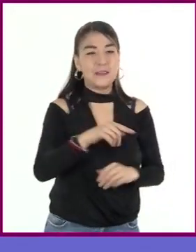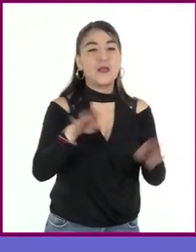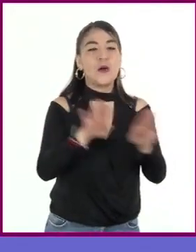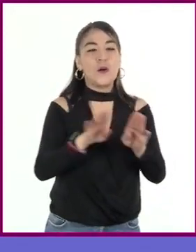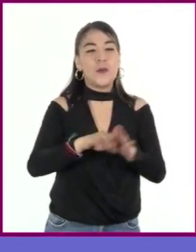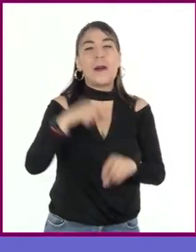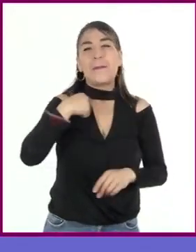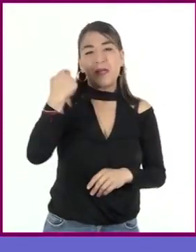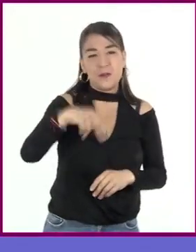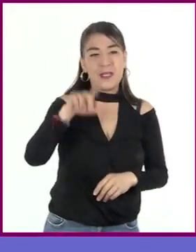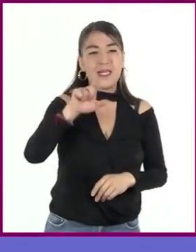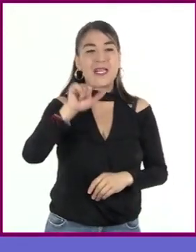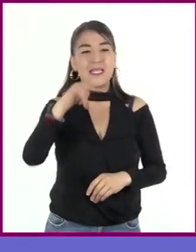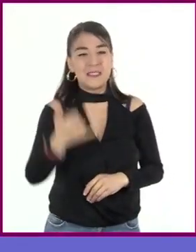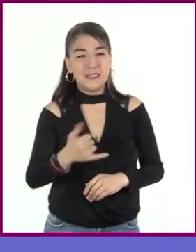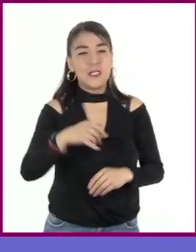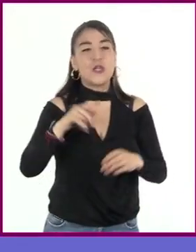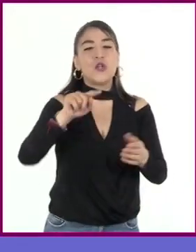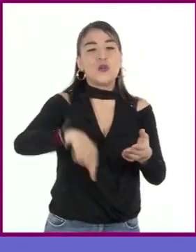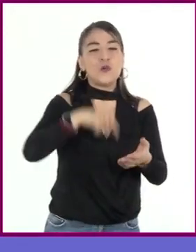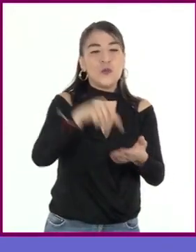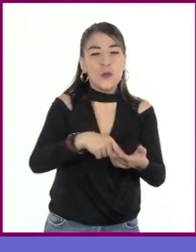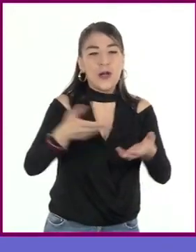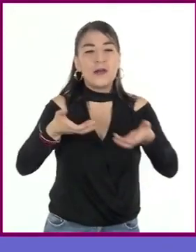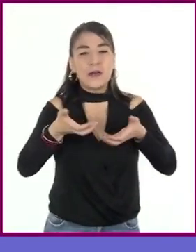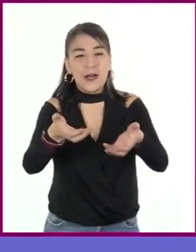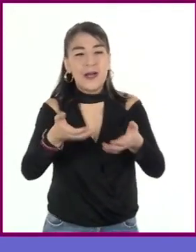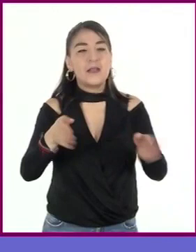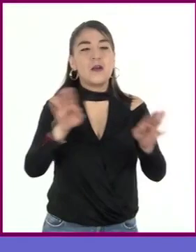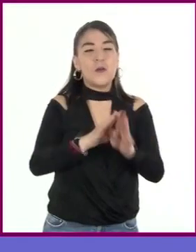dirección, teléfono y población. Y ahí